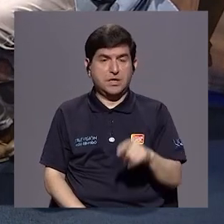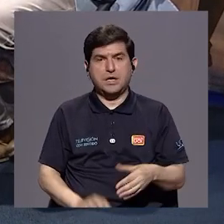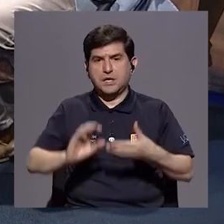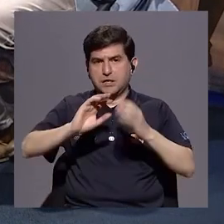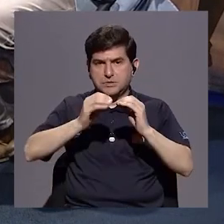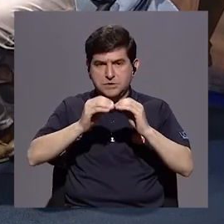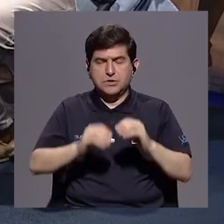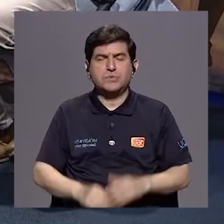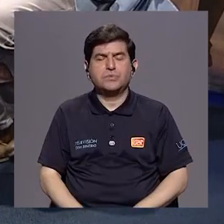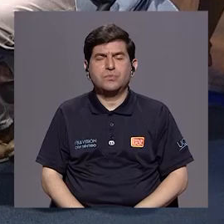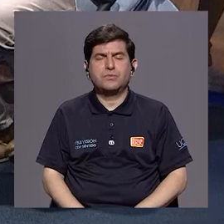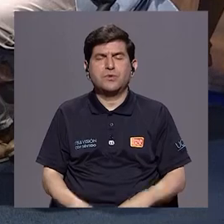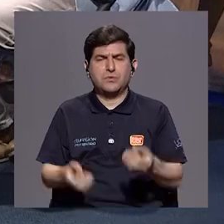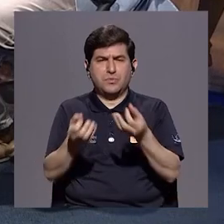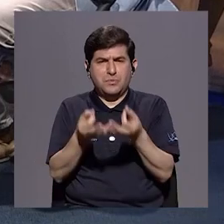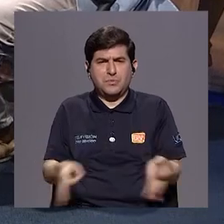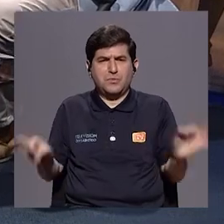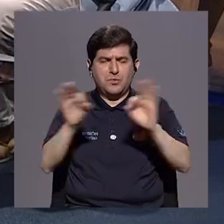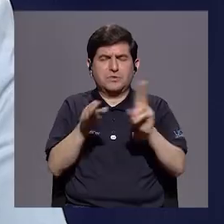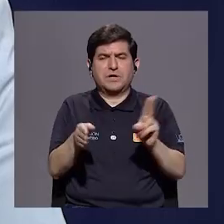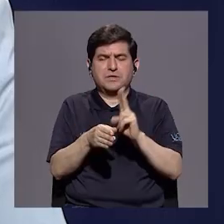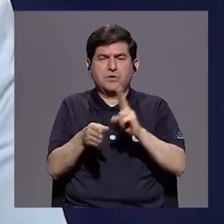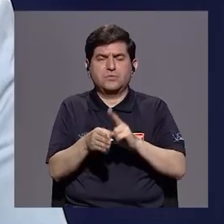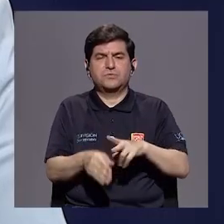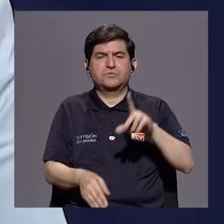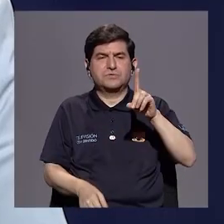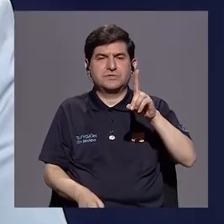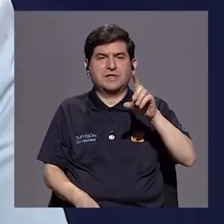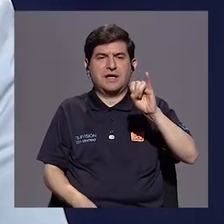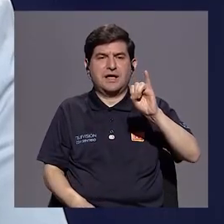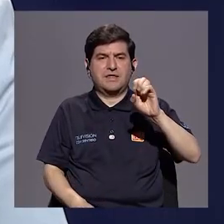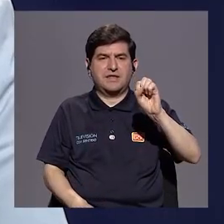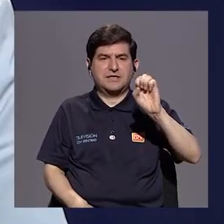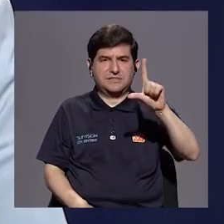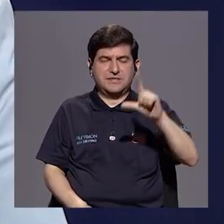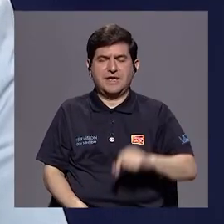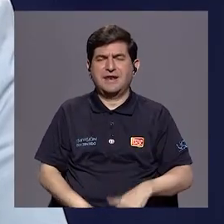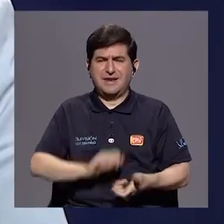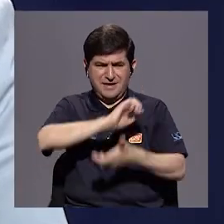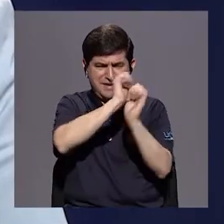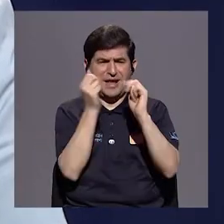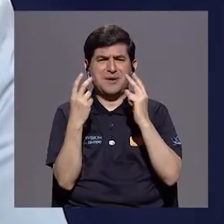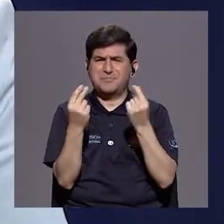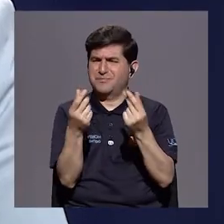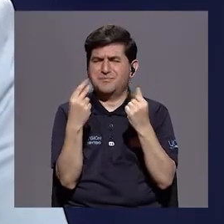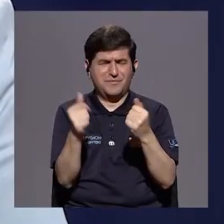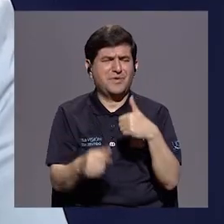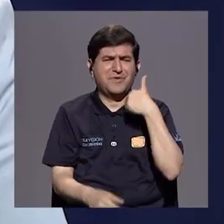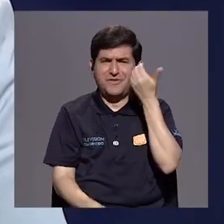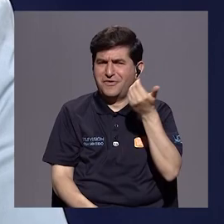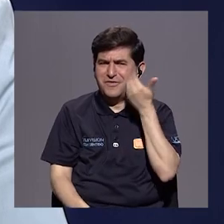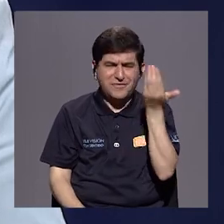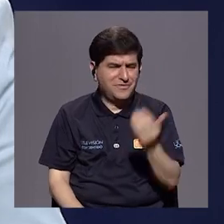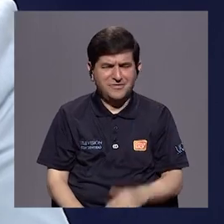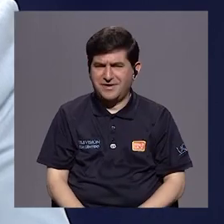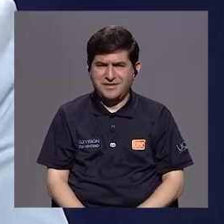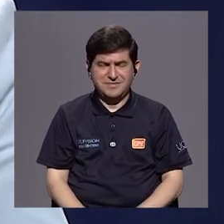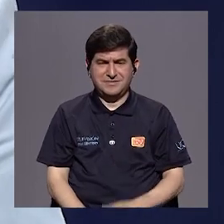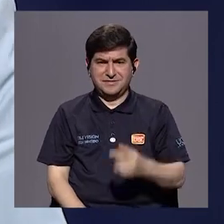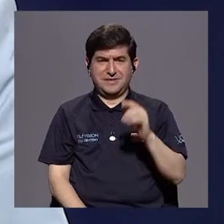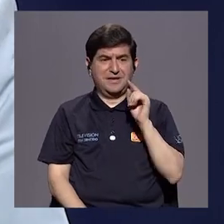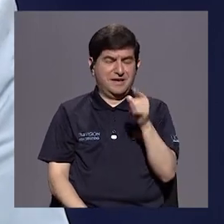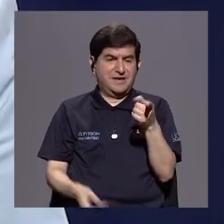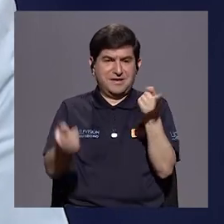muy basada en dice la actualmente la transformación no va a ser tan rápida ni tan fácil como moverse